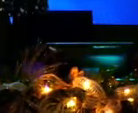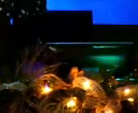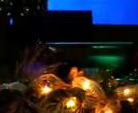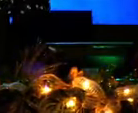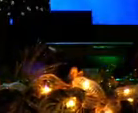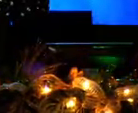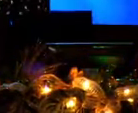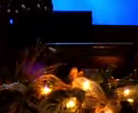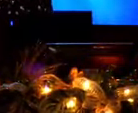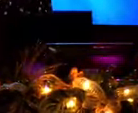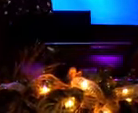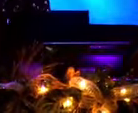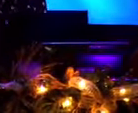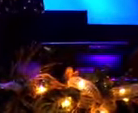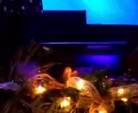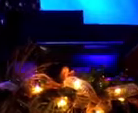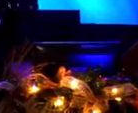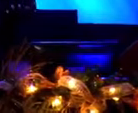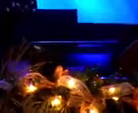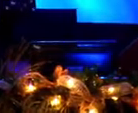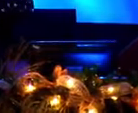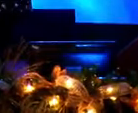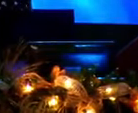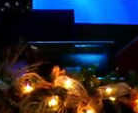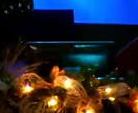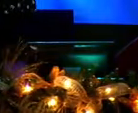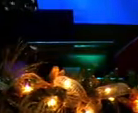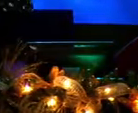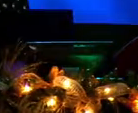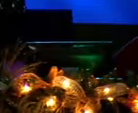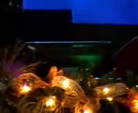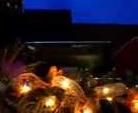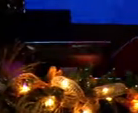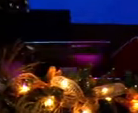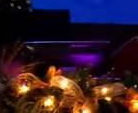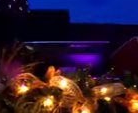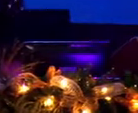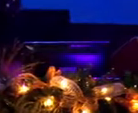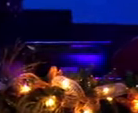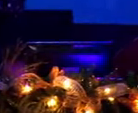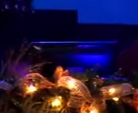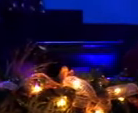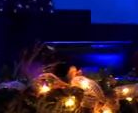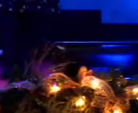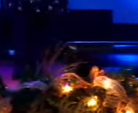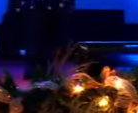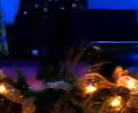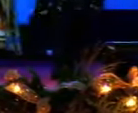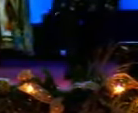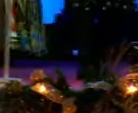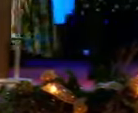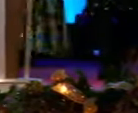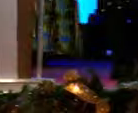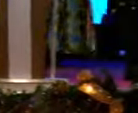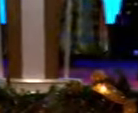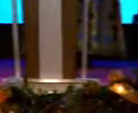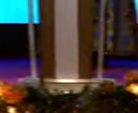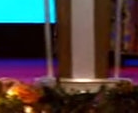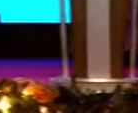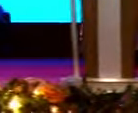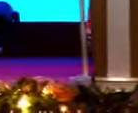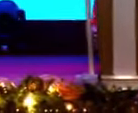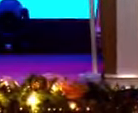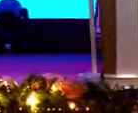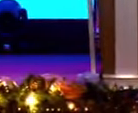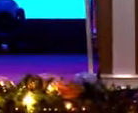el número de los redimidos, de los que alababan al Señor.